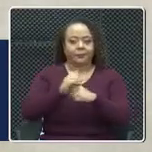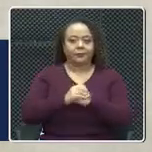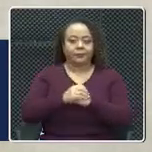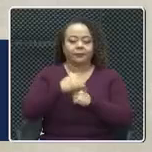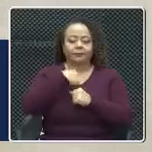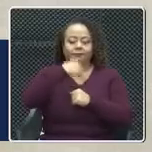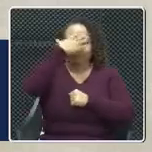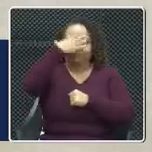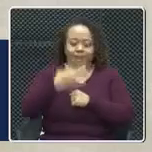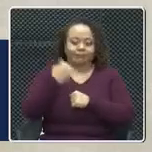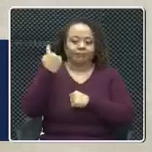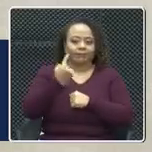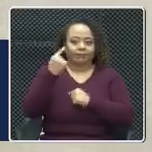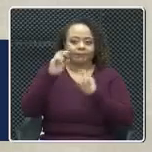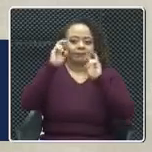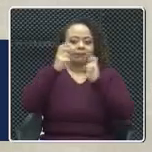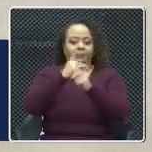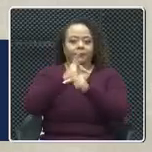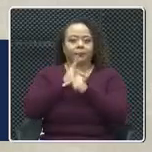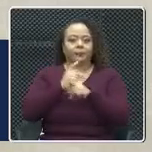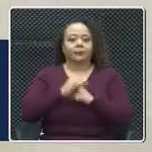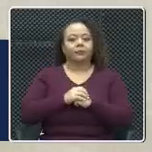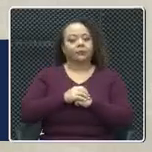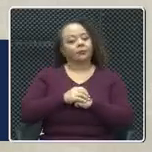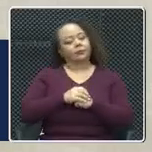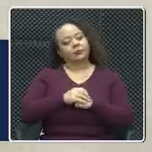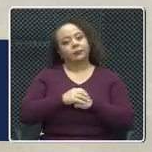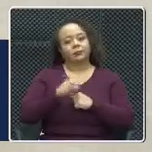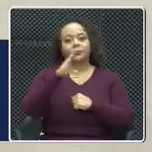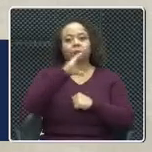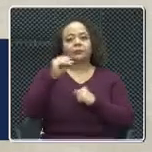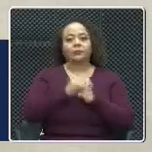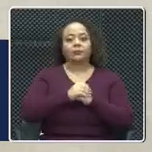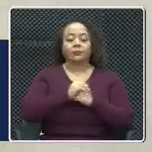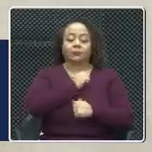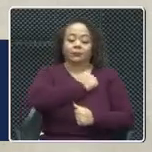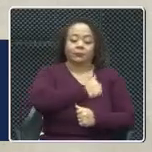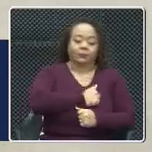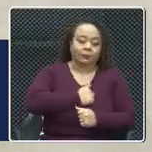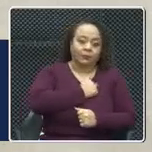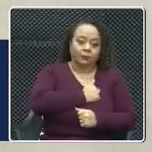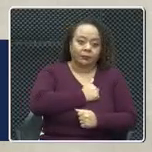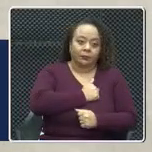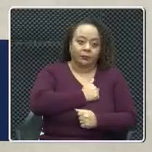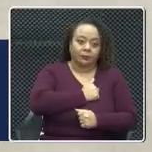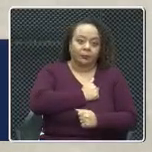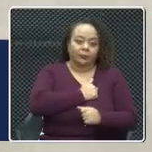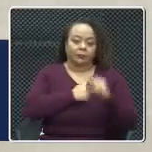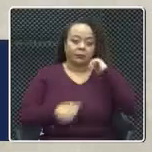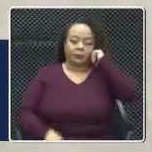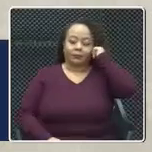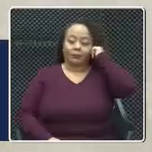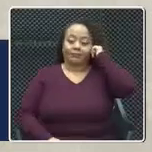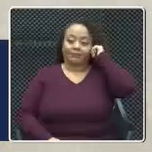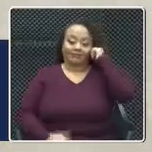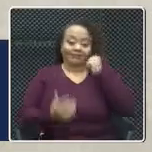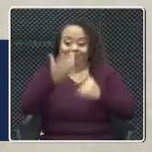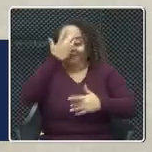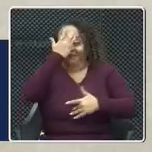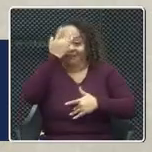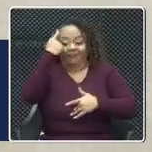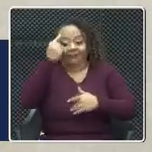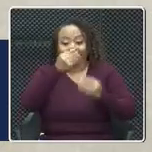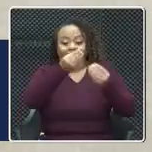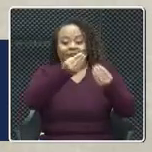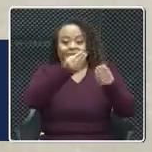soy fiel creyente del tema de la prevención y de que es lamentable que, claro, que tengamos que enfermarnos, ¿verdad? Por lo que nos